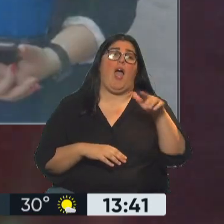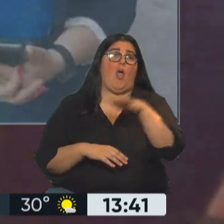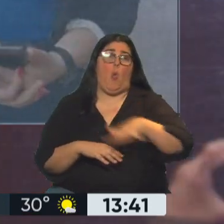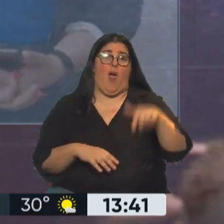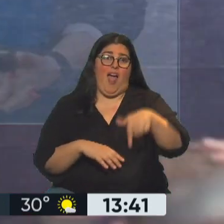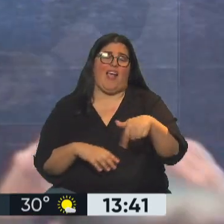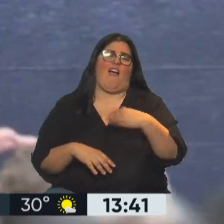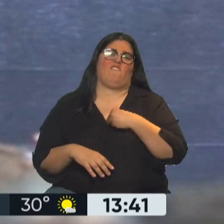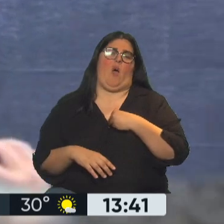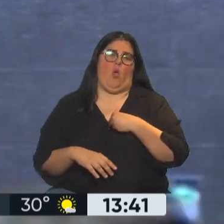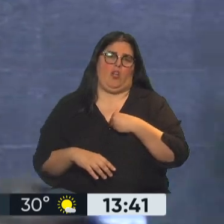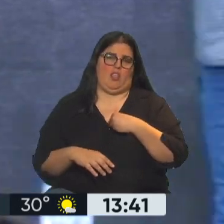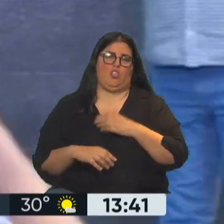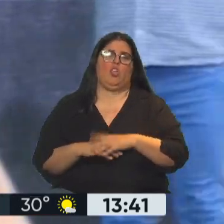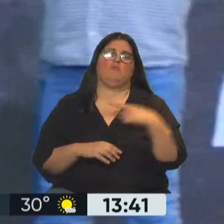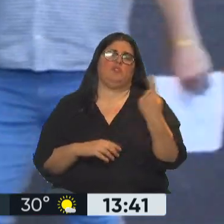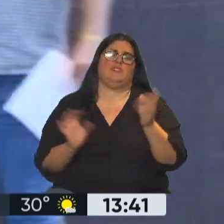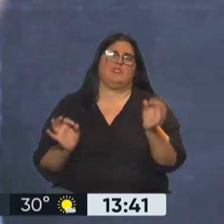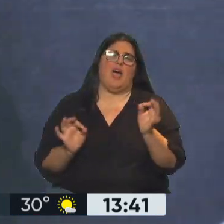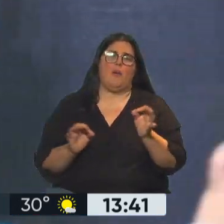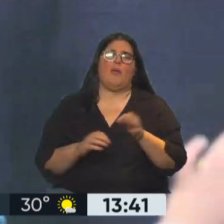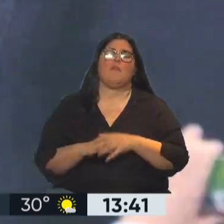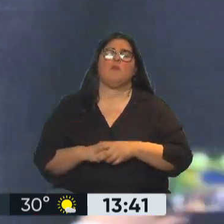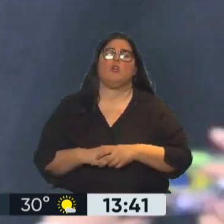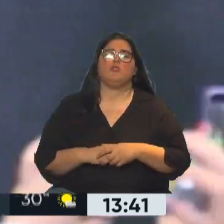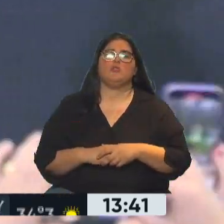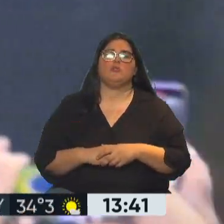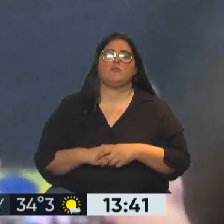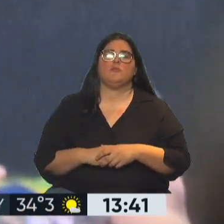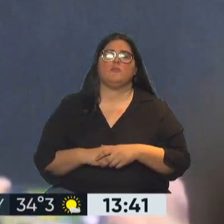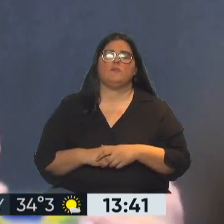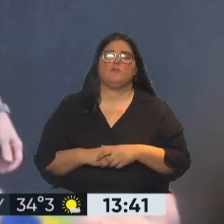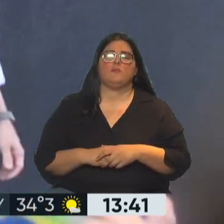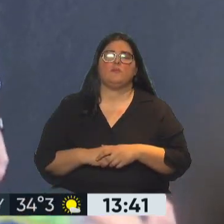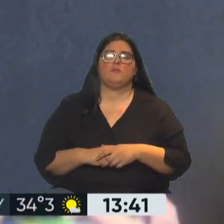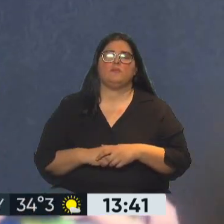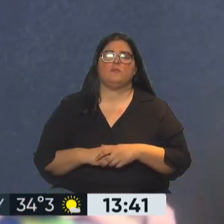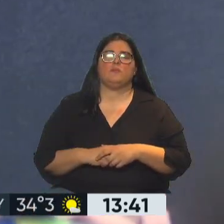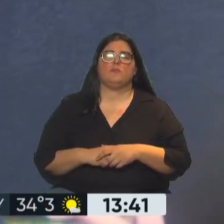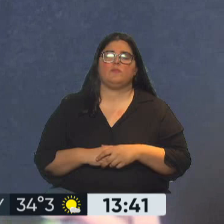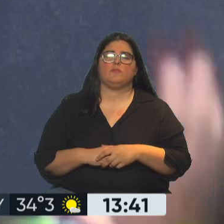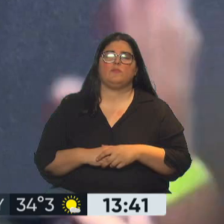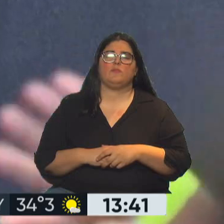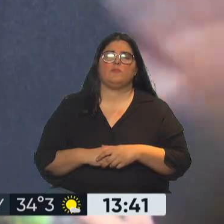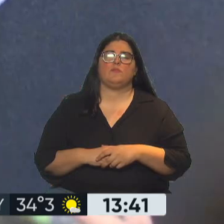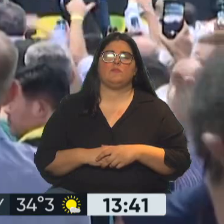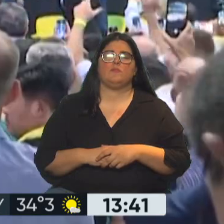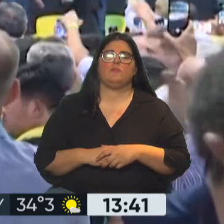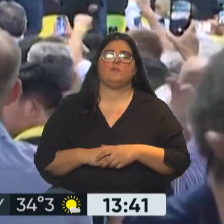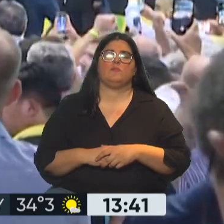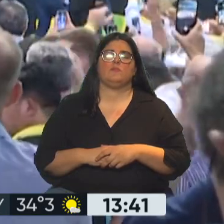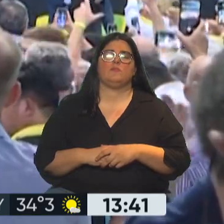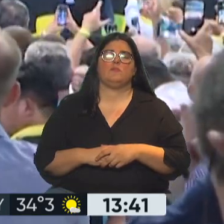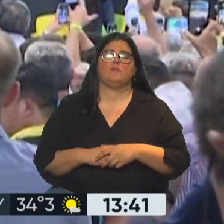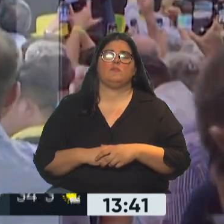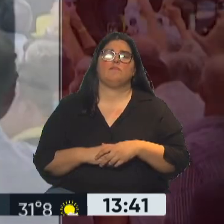Así, bueno, sabemos que también, como hablaban recién ustedes, que la mesa hay muchísima incertidumbre sobre qué podría pasar